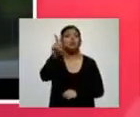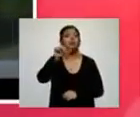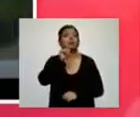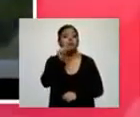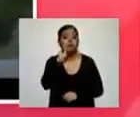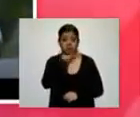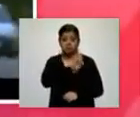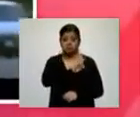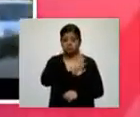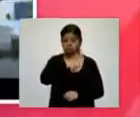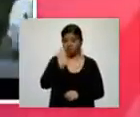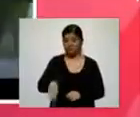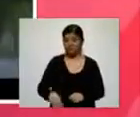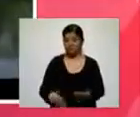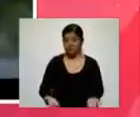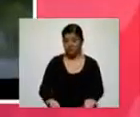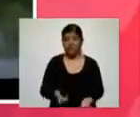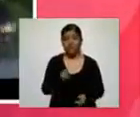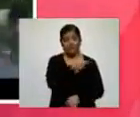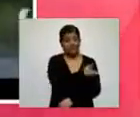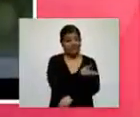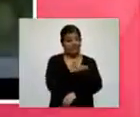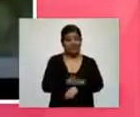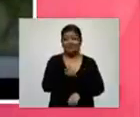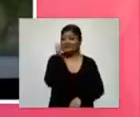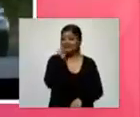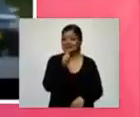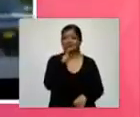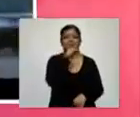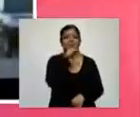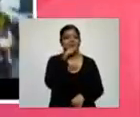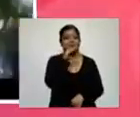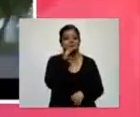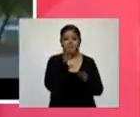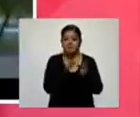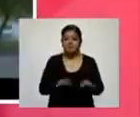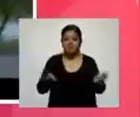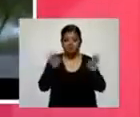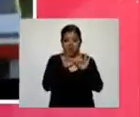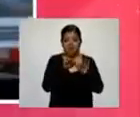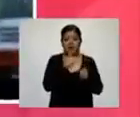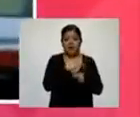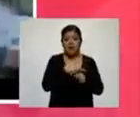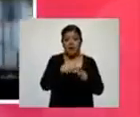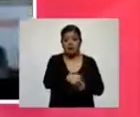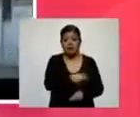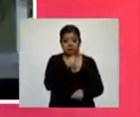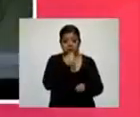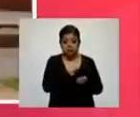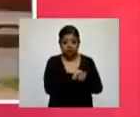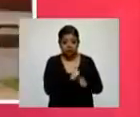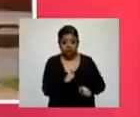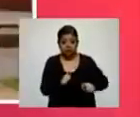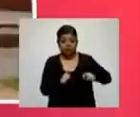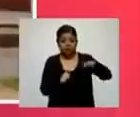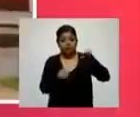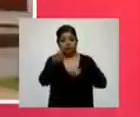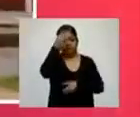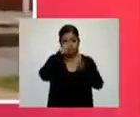ser fatal. El acompañamiento de los padres es vital mientras los niños se convierten en buenos peatones.